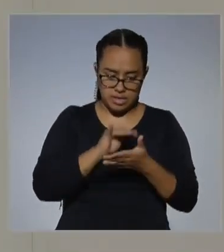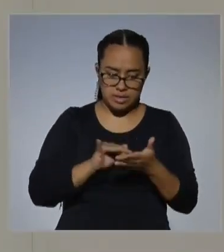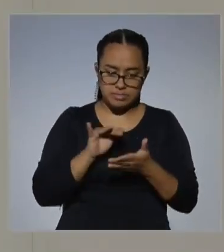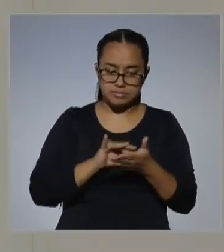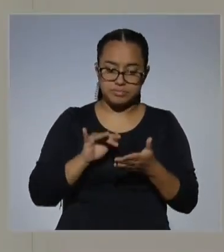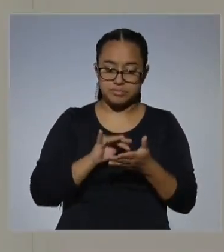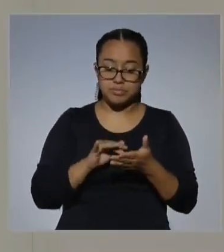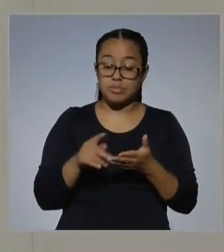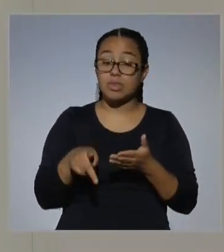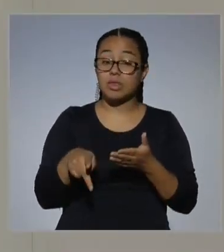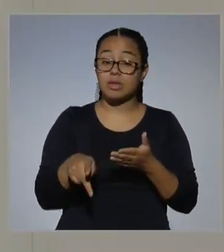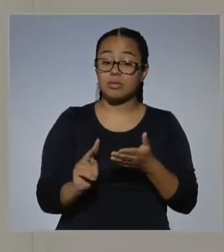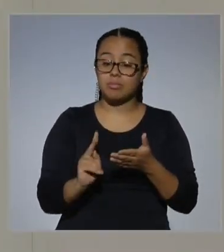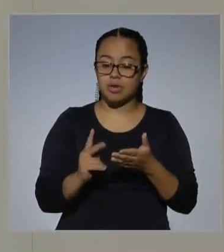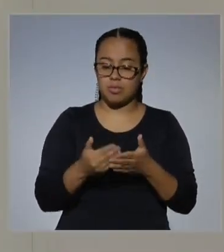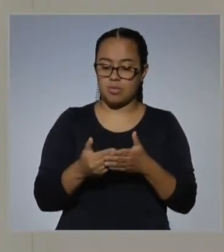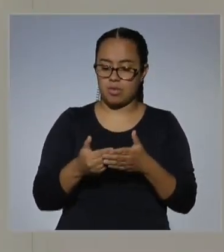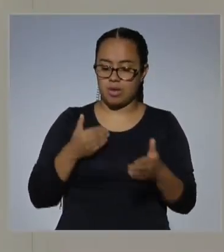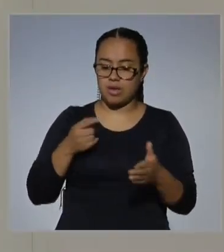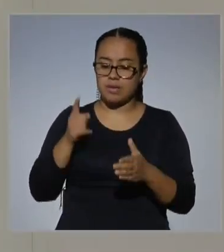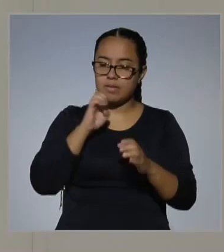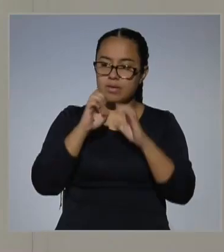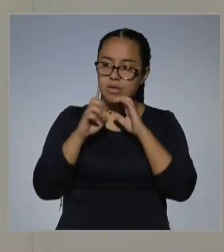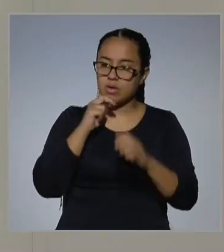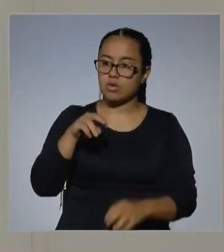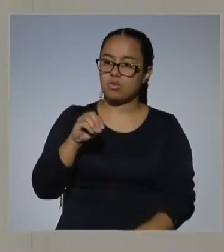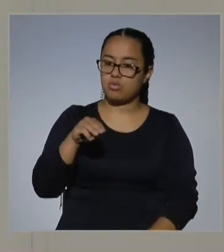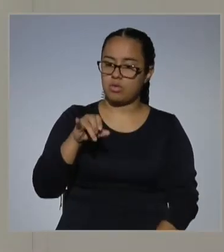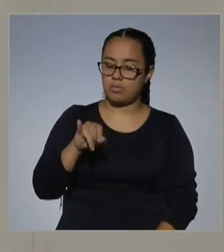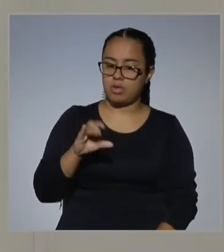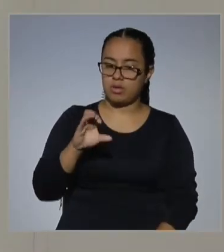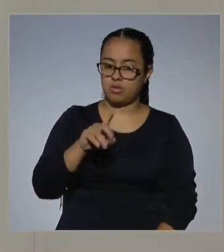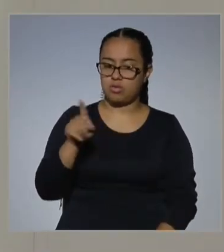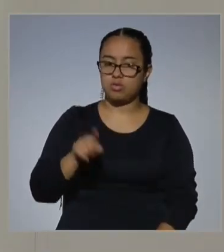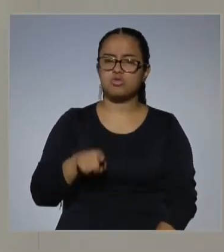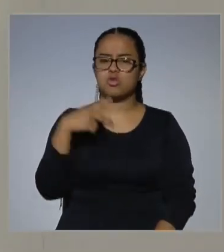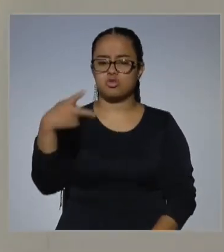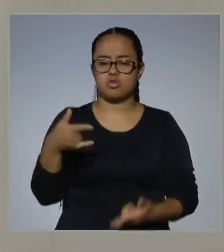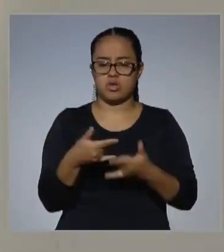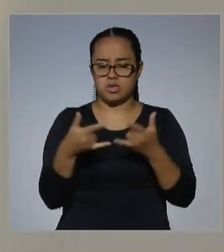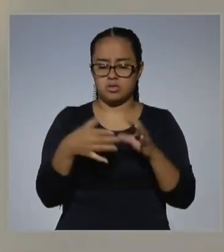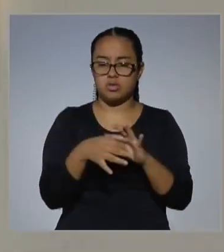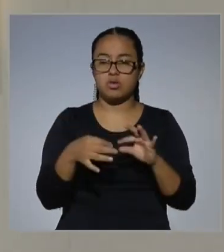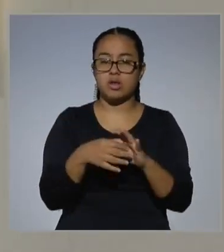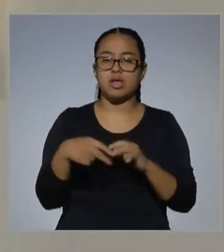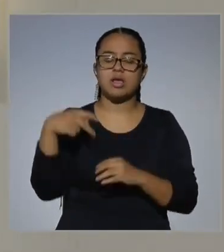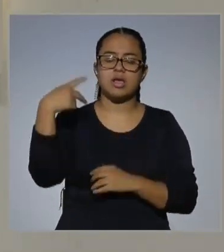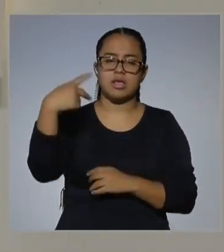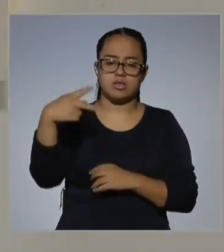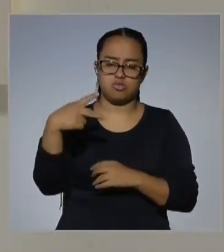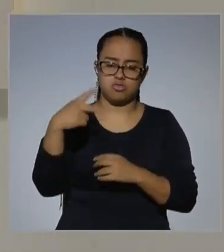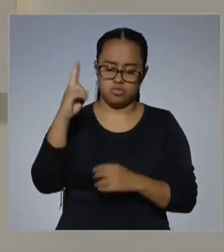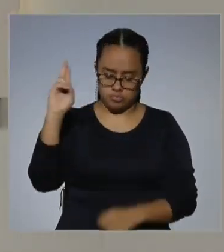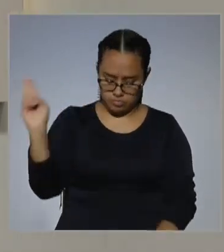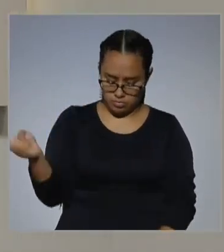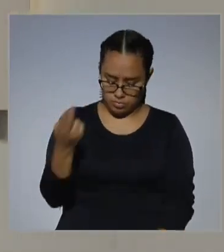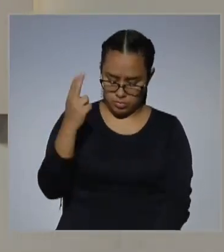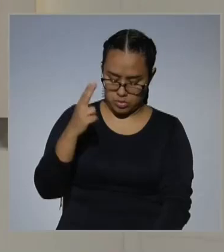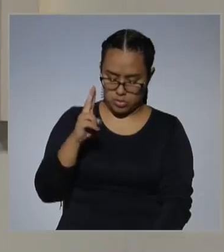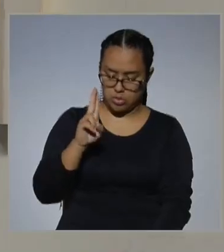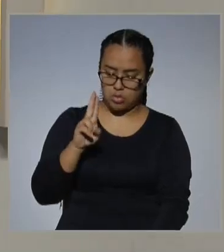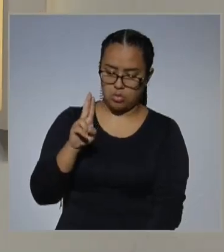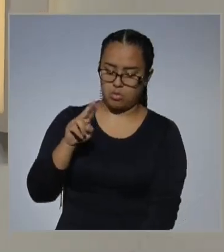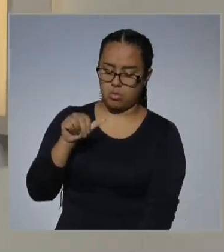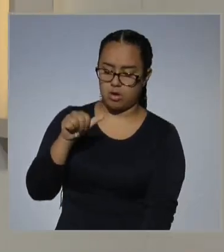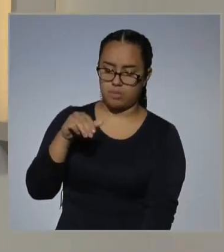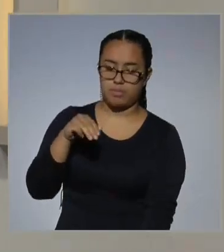voz. Pero vamos a una entrevista con Noemí Cruz Cortés. Ella es historiadora de la Universidad Nacional Autónoma de México y nos va a